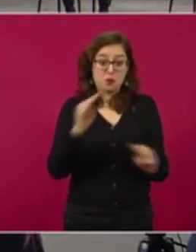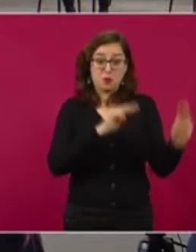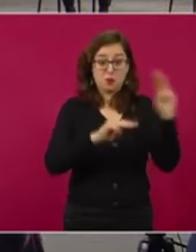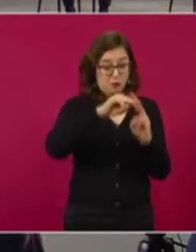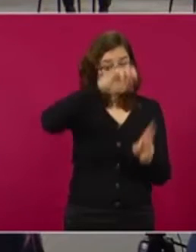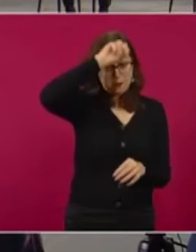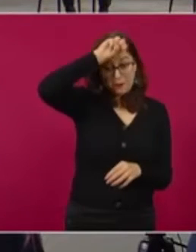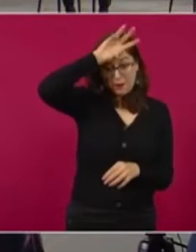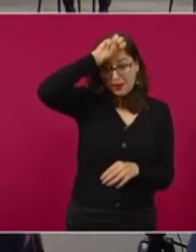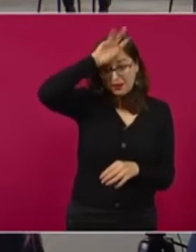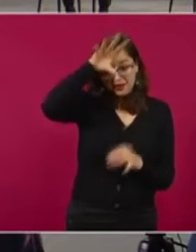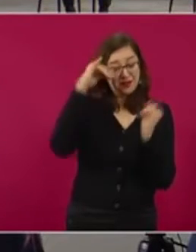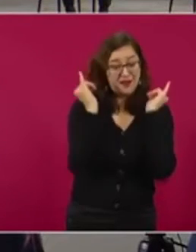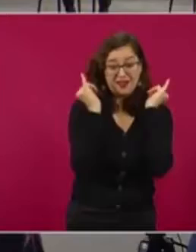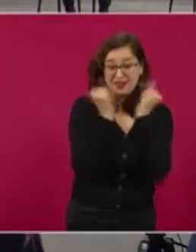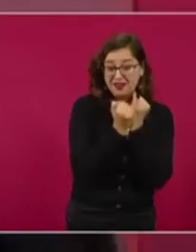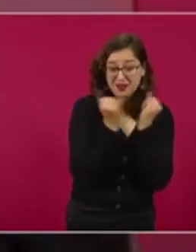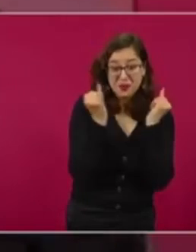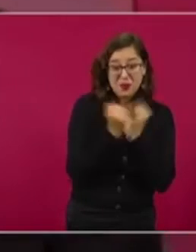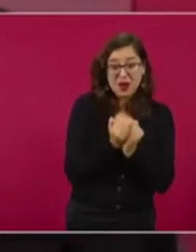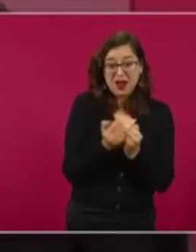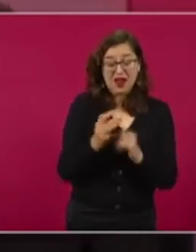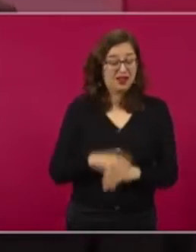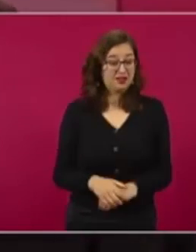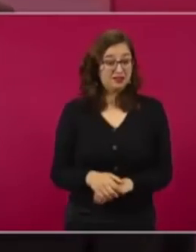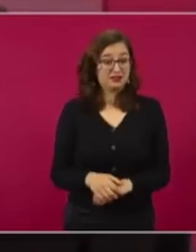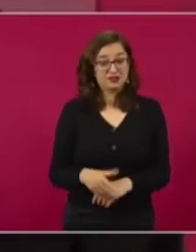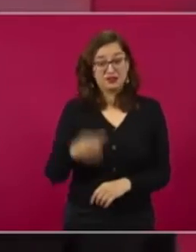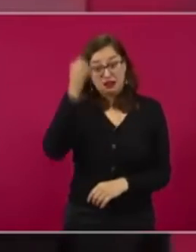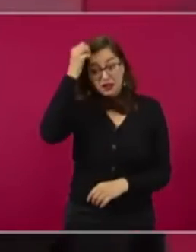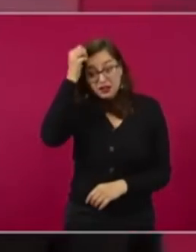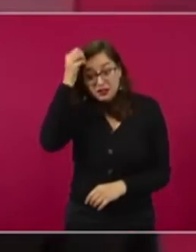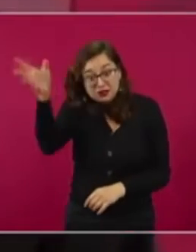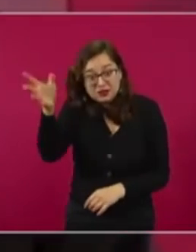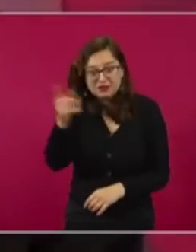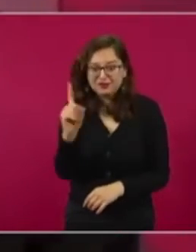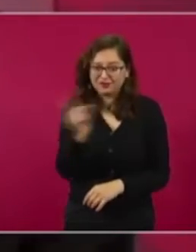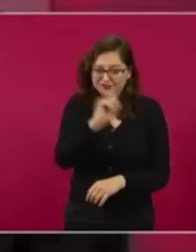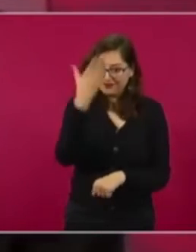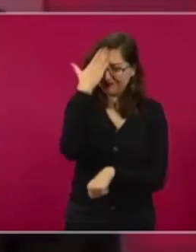eso. Imagínense que entregaron en el periodo neoliberal